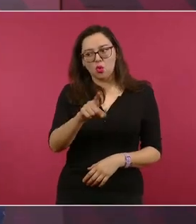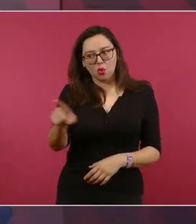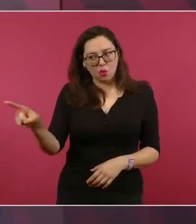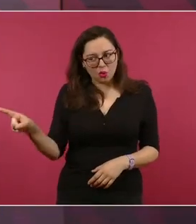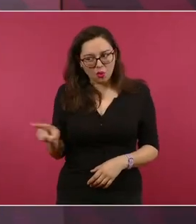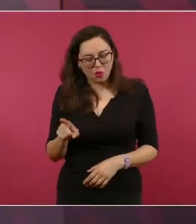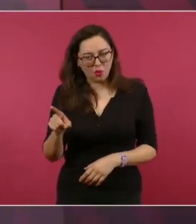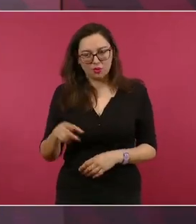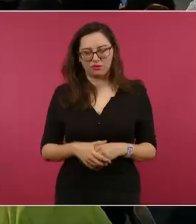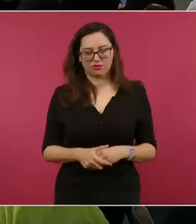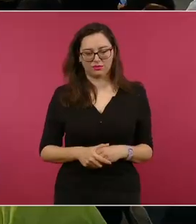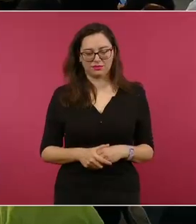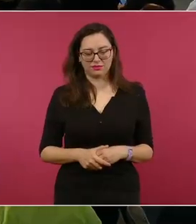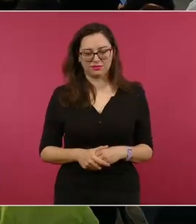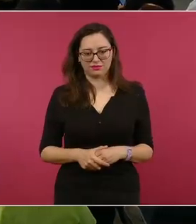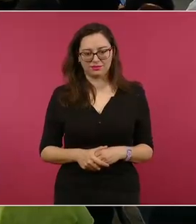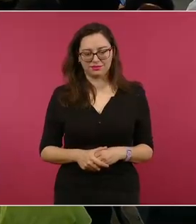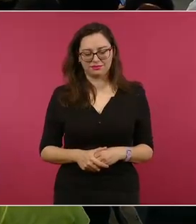Entonces,